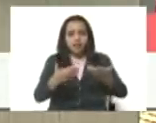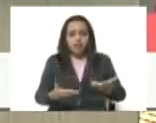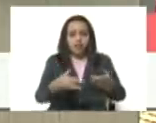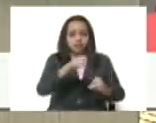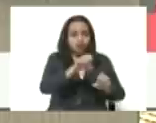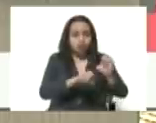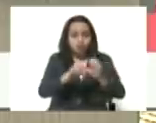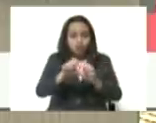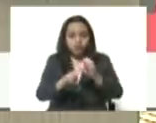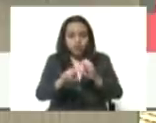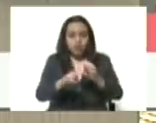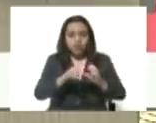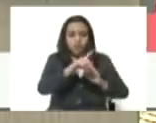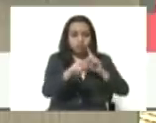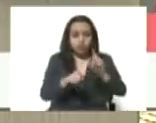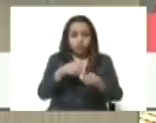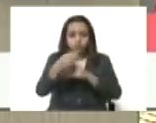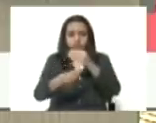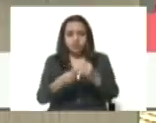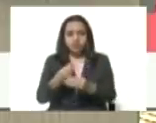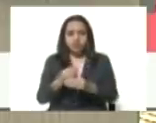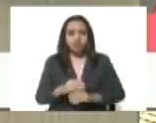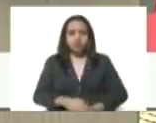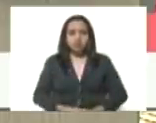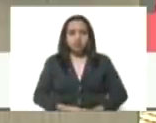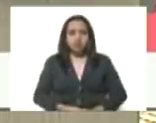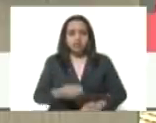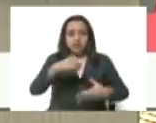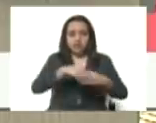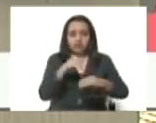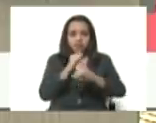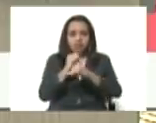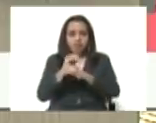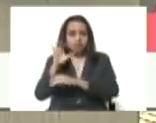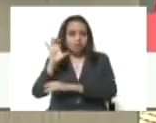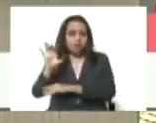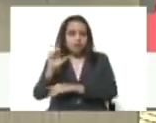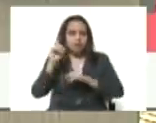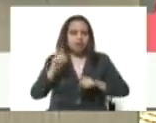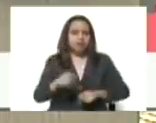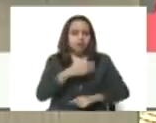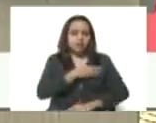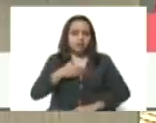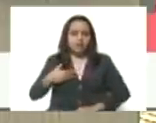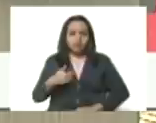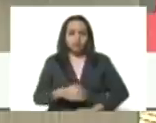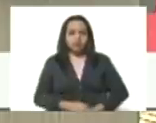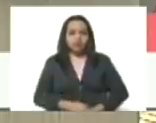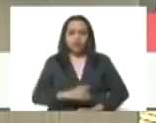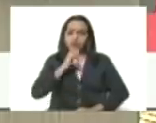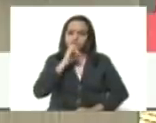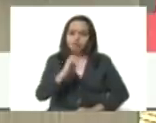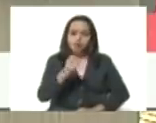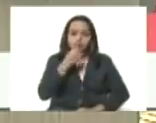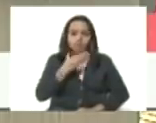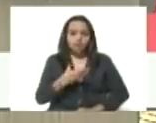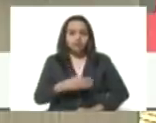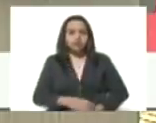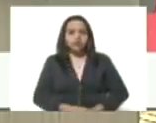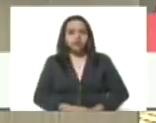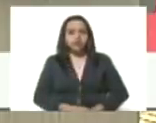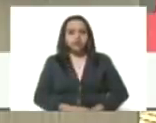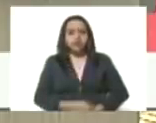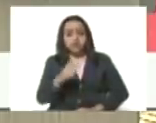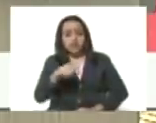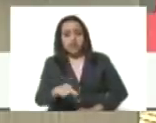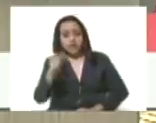encuesta que estamos realizando en Patria. También queríamos dar la buena noticia que el día de hoy